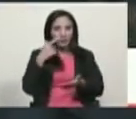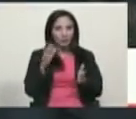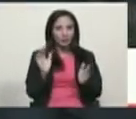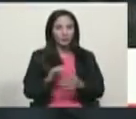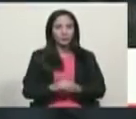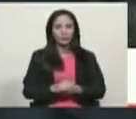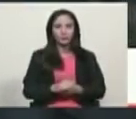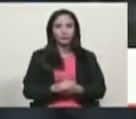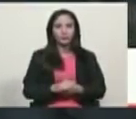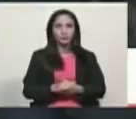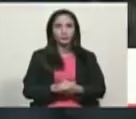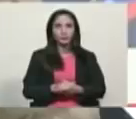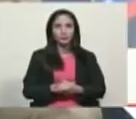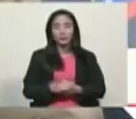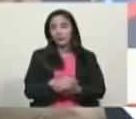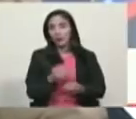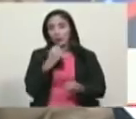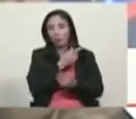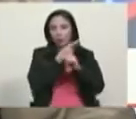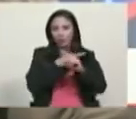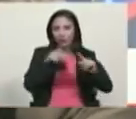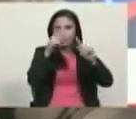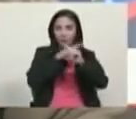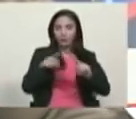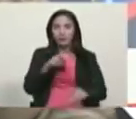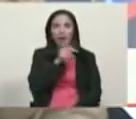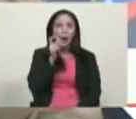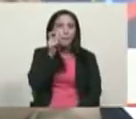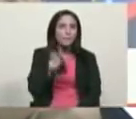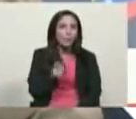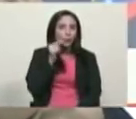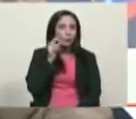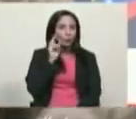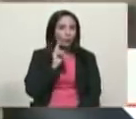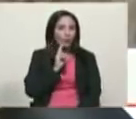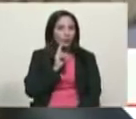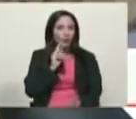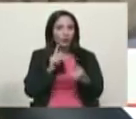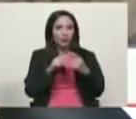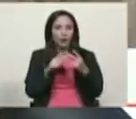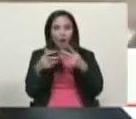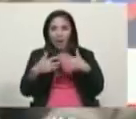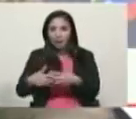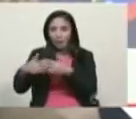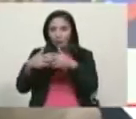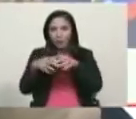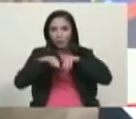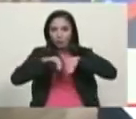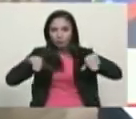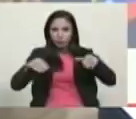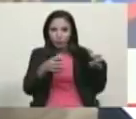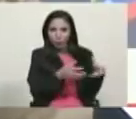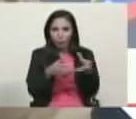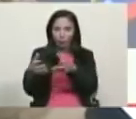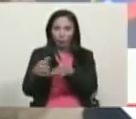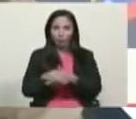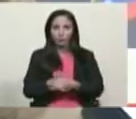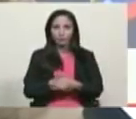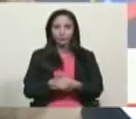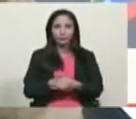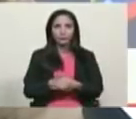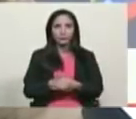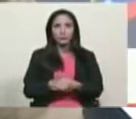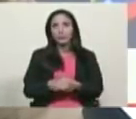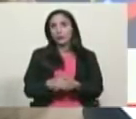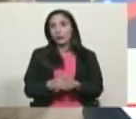Quizás las mayores diferencias entre Bolívar y el imperialismo. No por